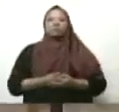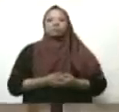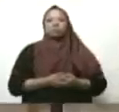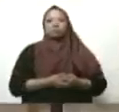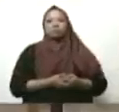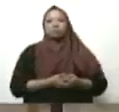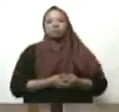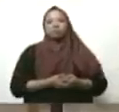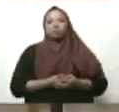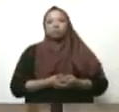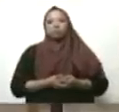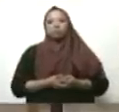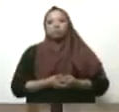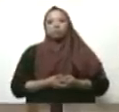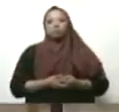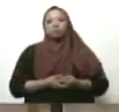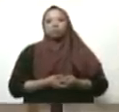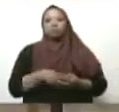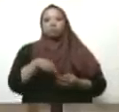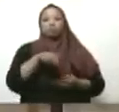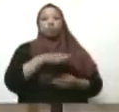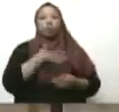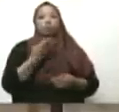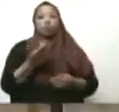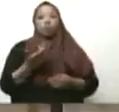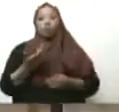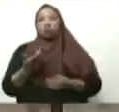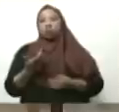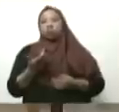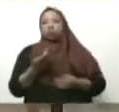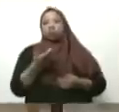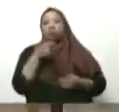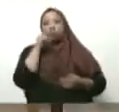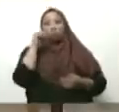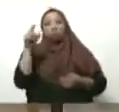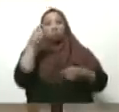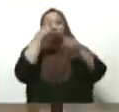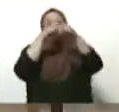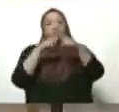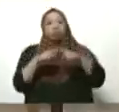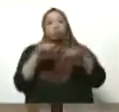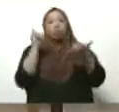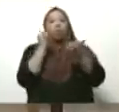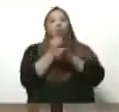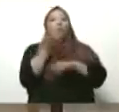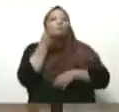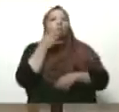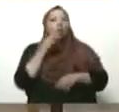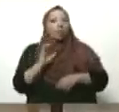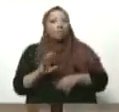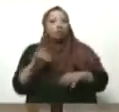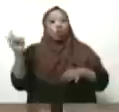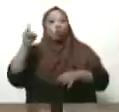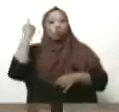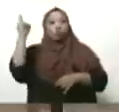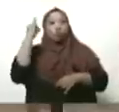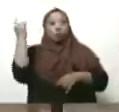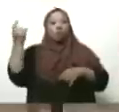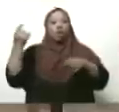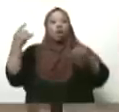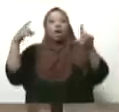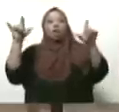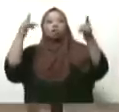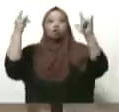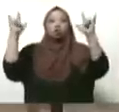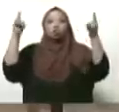tienen récord de vistas de en plataformas conocidas como youtube como